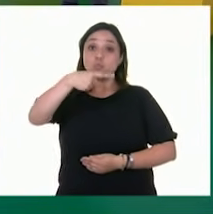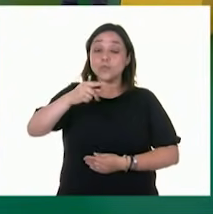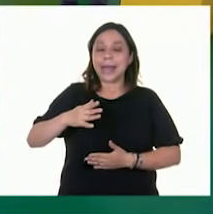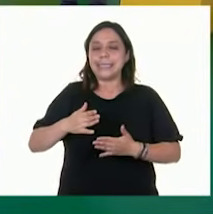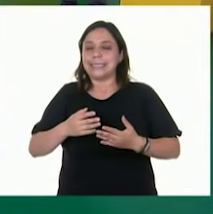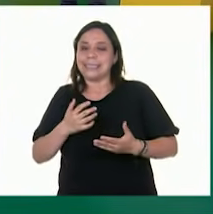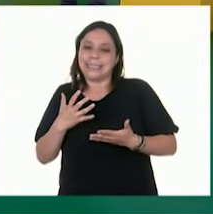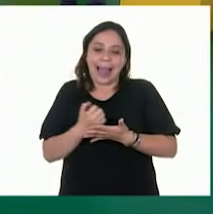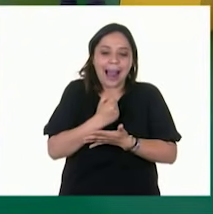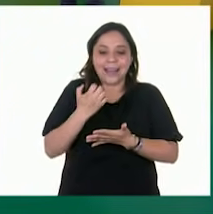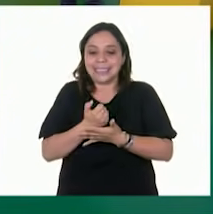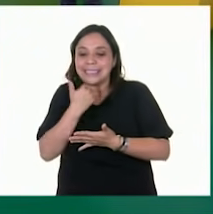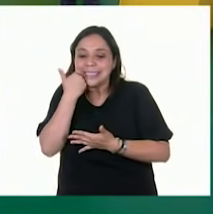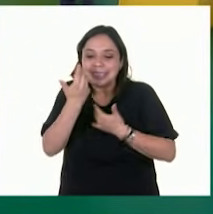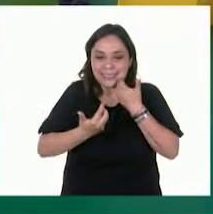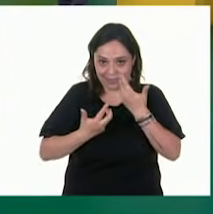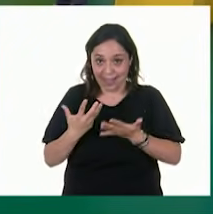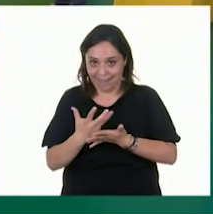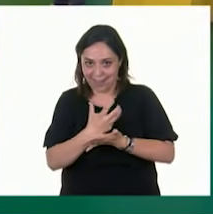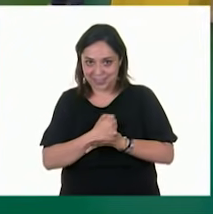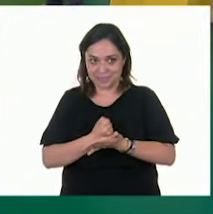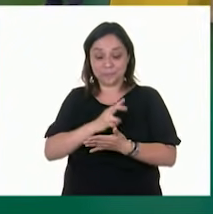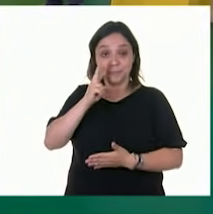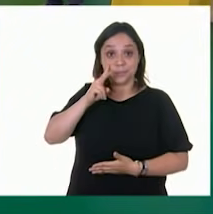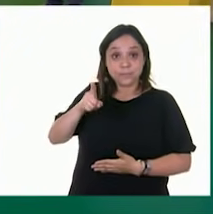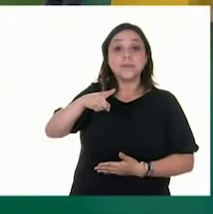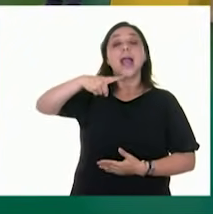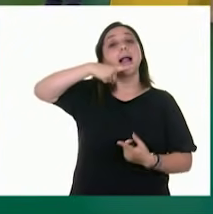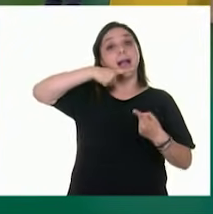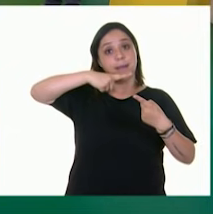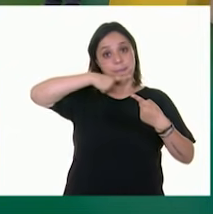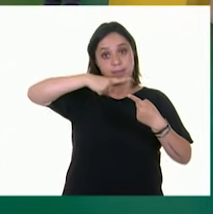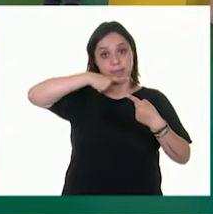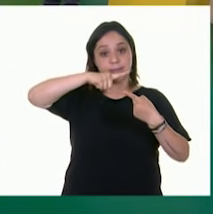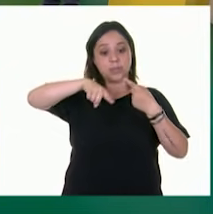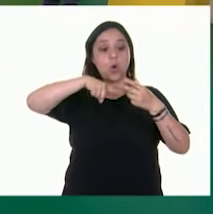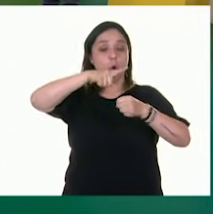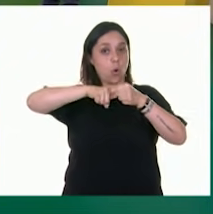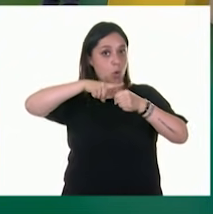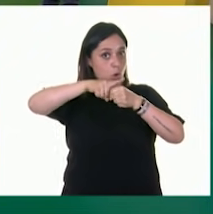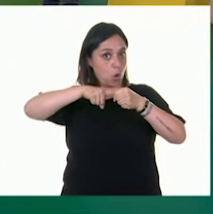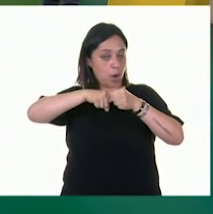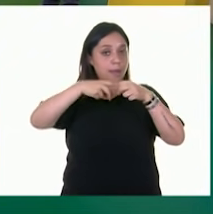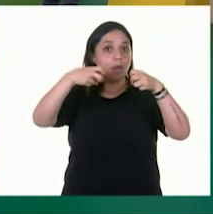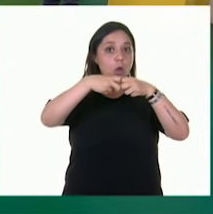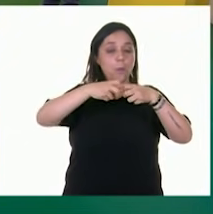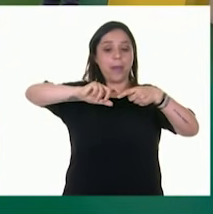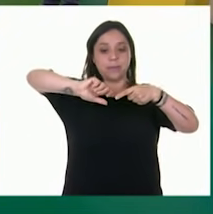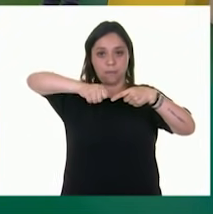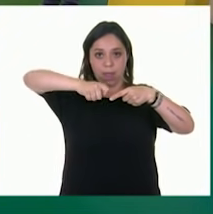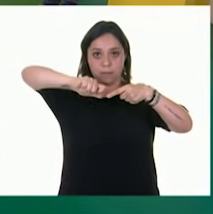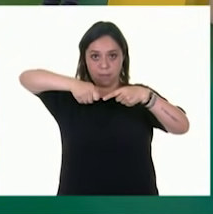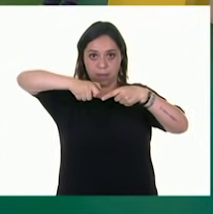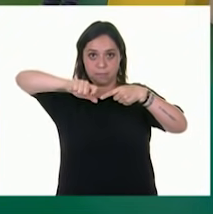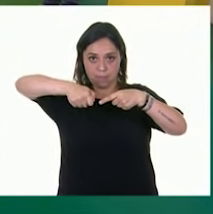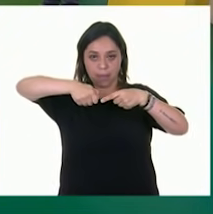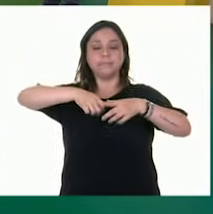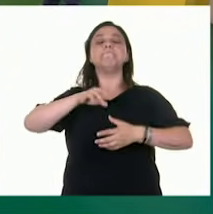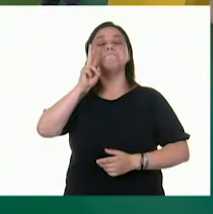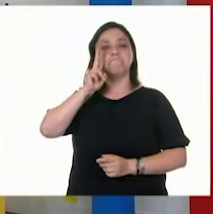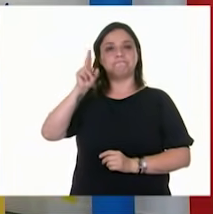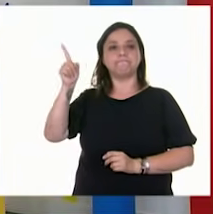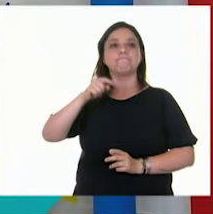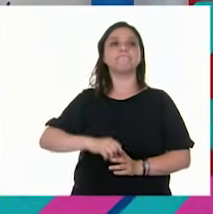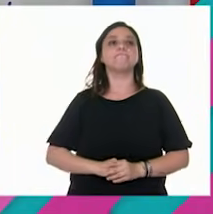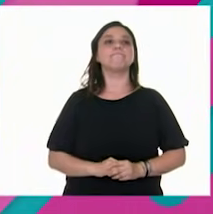para resolverla. Tengan a la mano lápiz, ajá, colores, goma y sacapuntas. Y vamos a ver. A